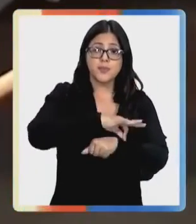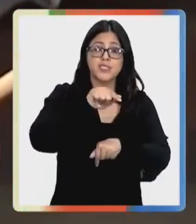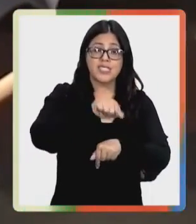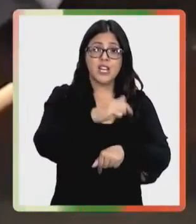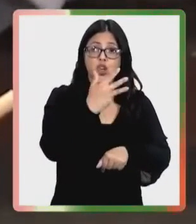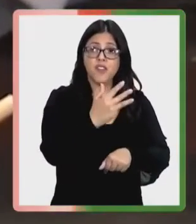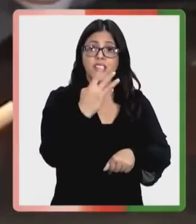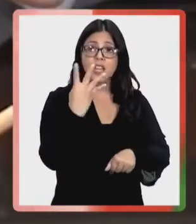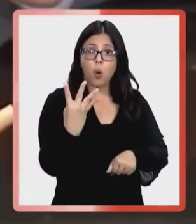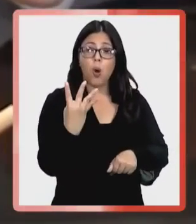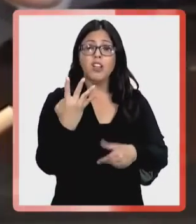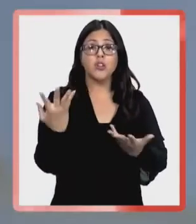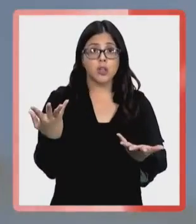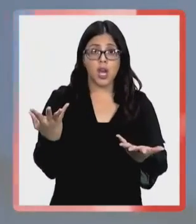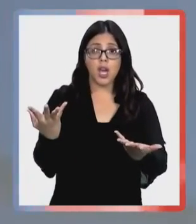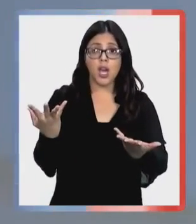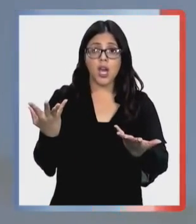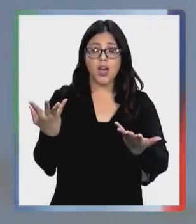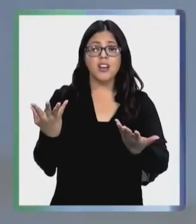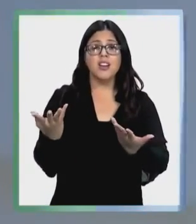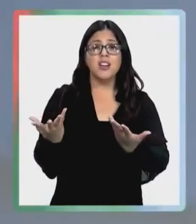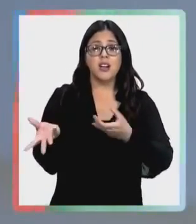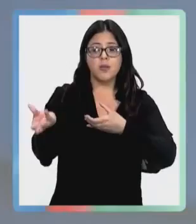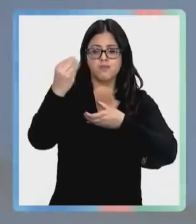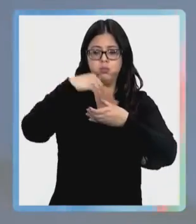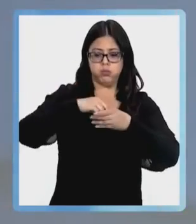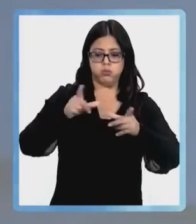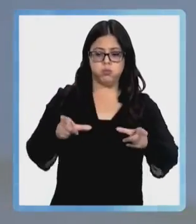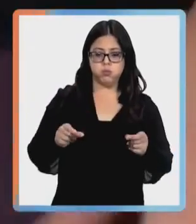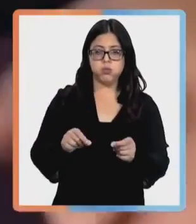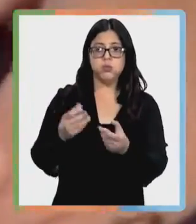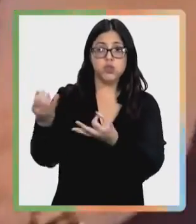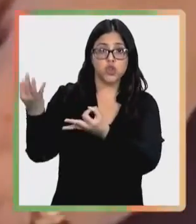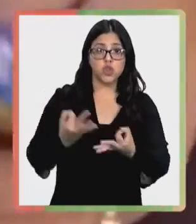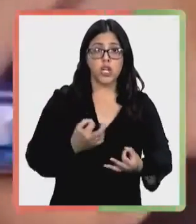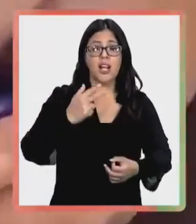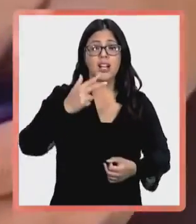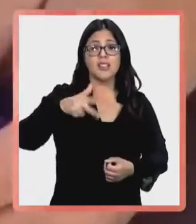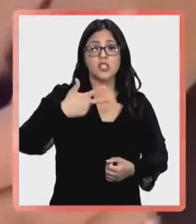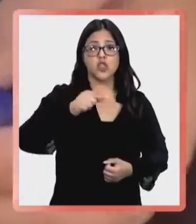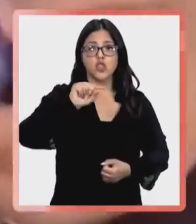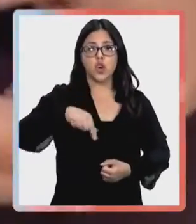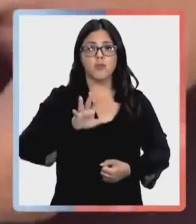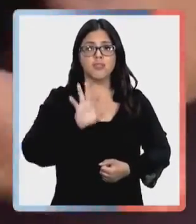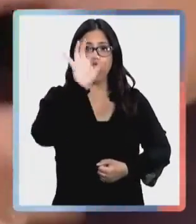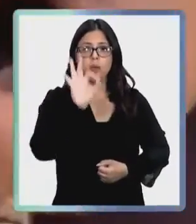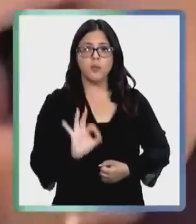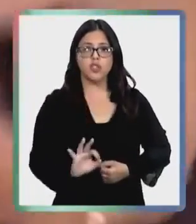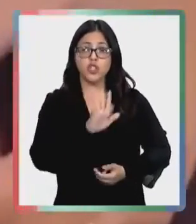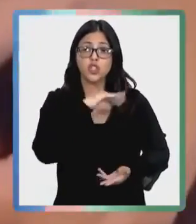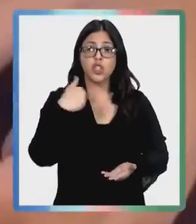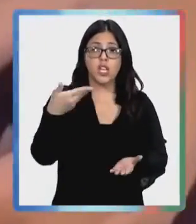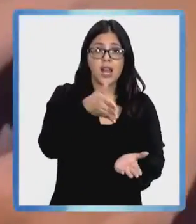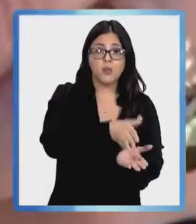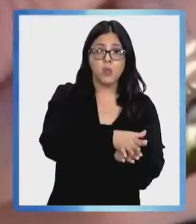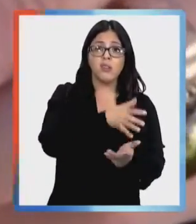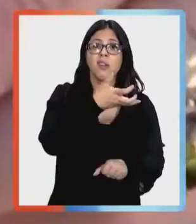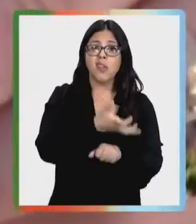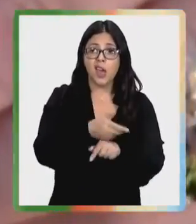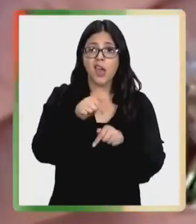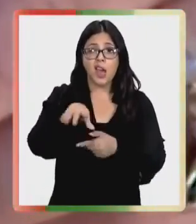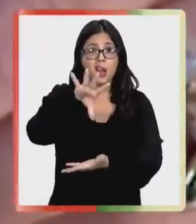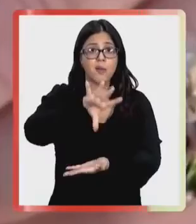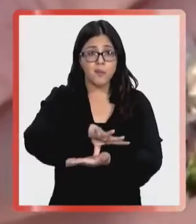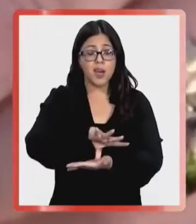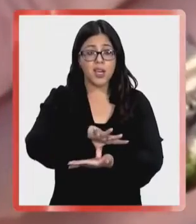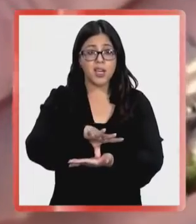De estas, 94 son potencialmente cancerígenas. Un total del 18,5% de las muertes